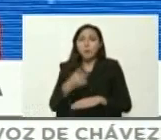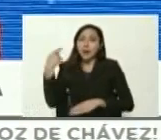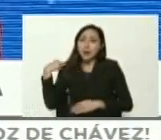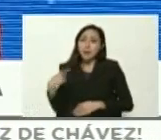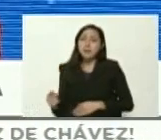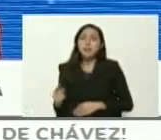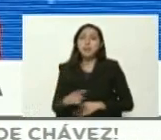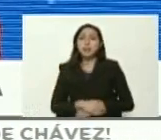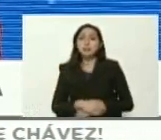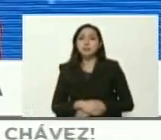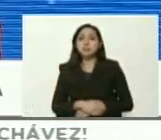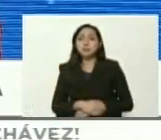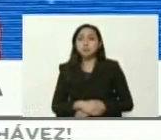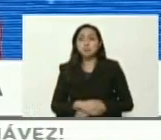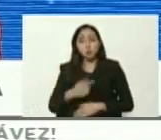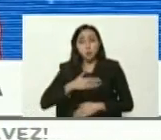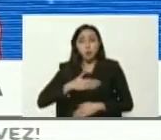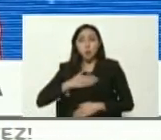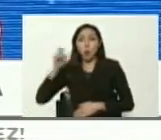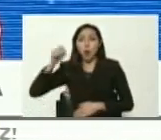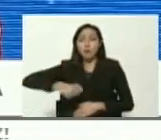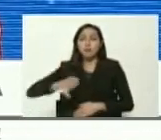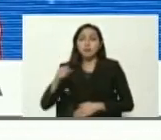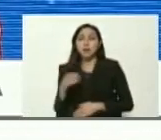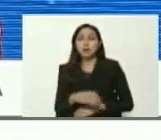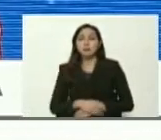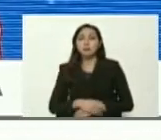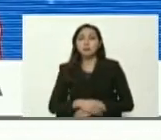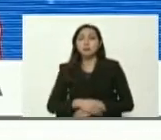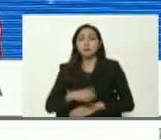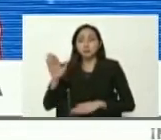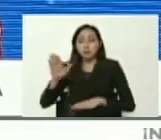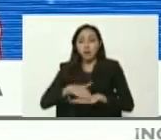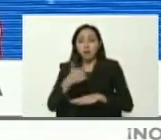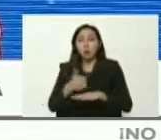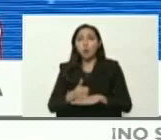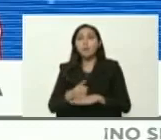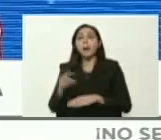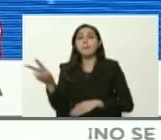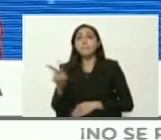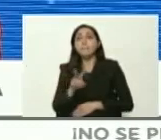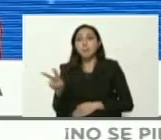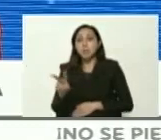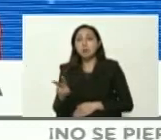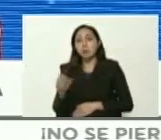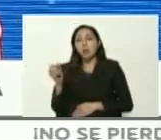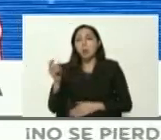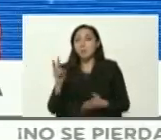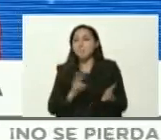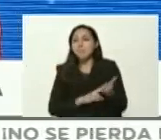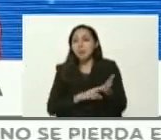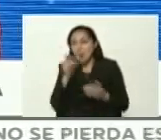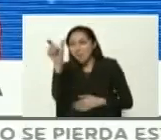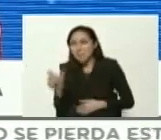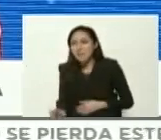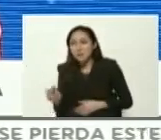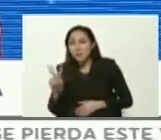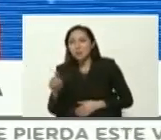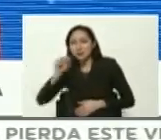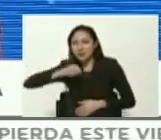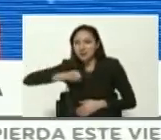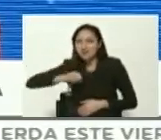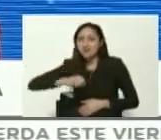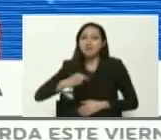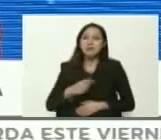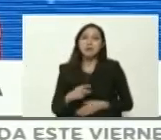sí, de verdad, tengo que aceptarla. La culpa la tiene un venezolano, es verdad. De todo lo que ocurre en otras